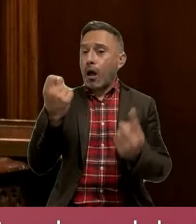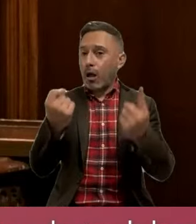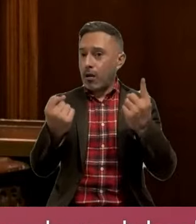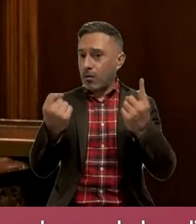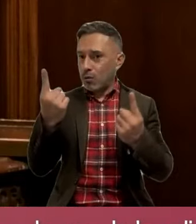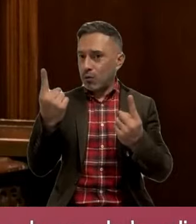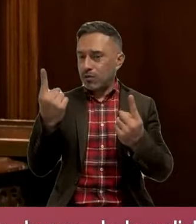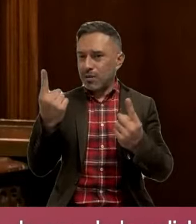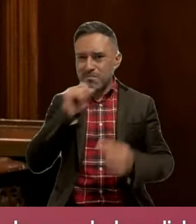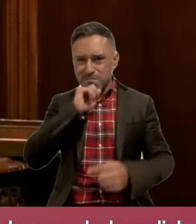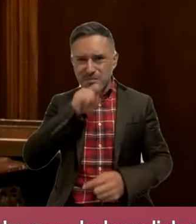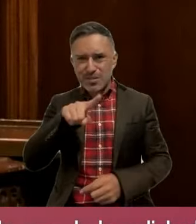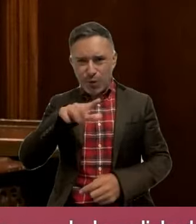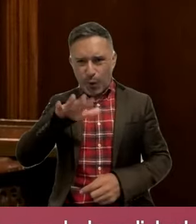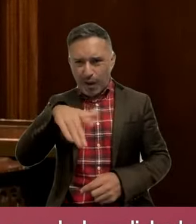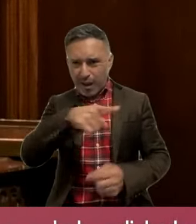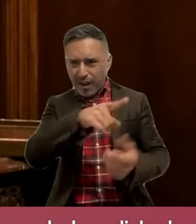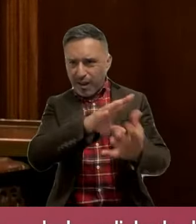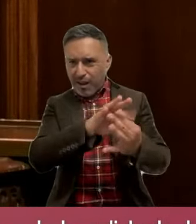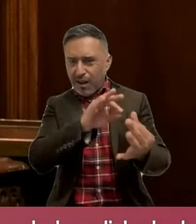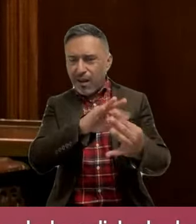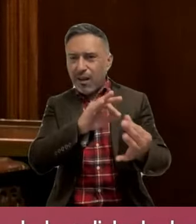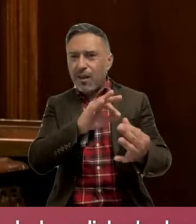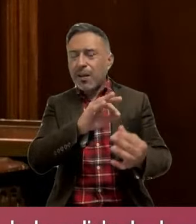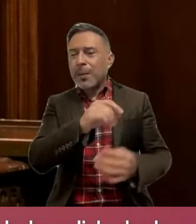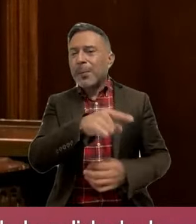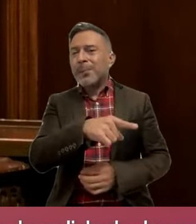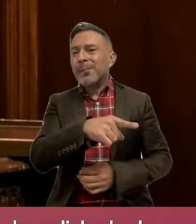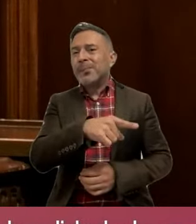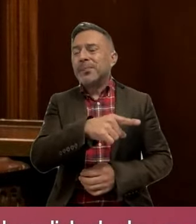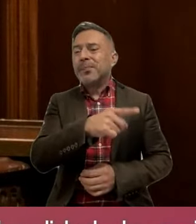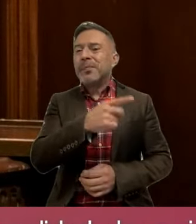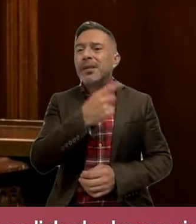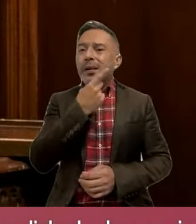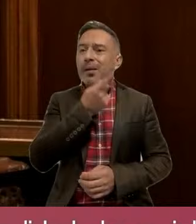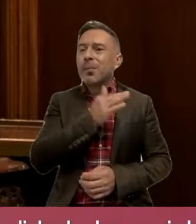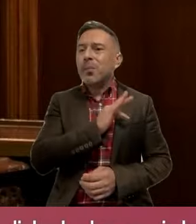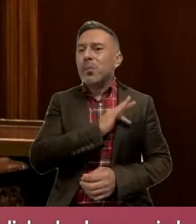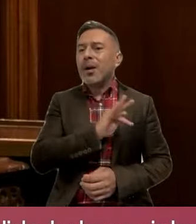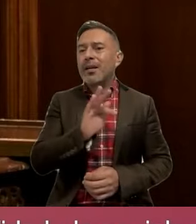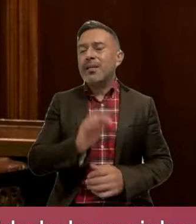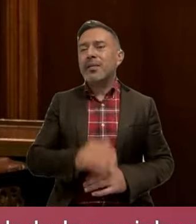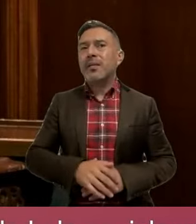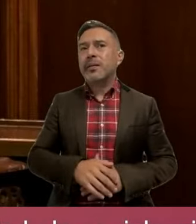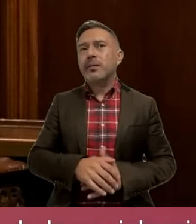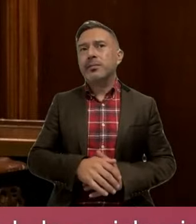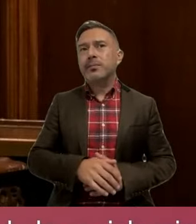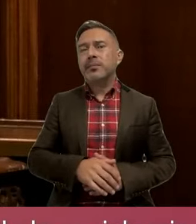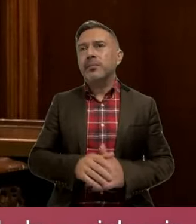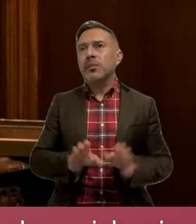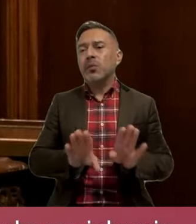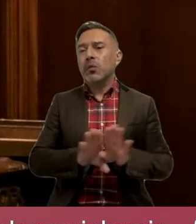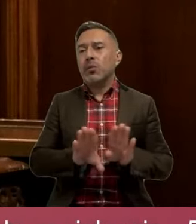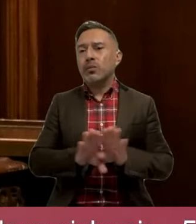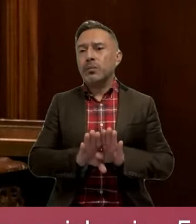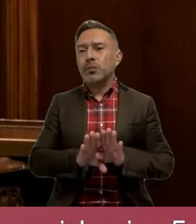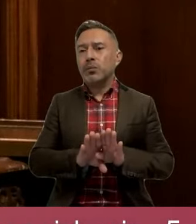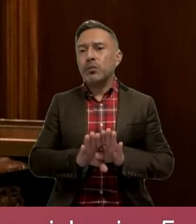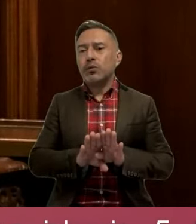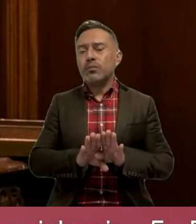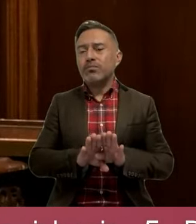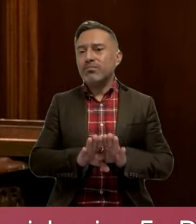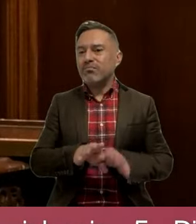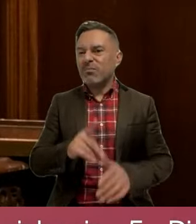hace un momento, puede ser por causas de odio.